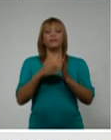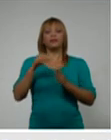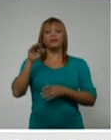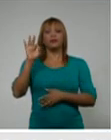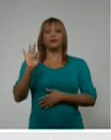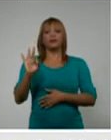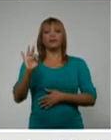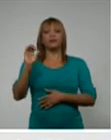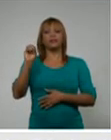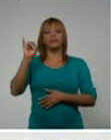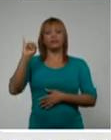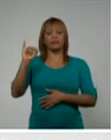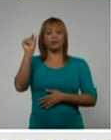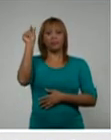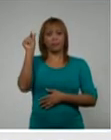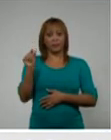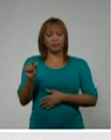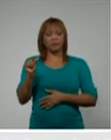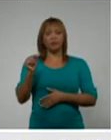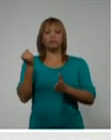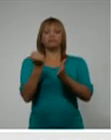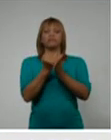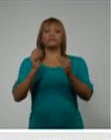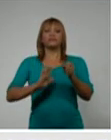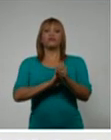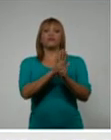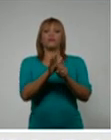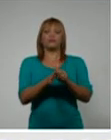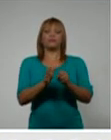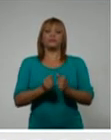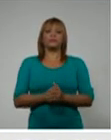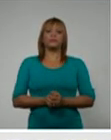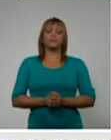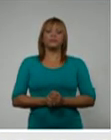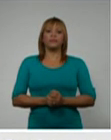3.806 personas con la enfermedad.